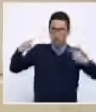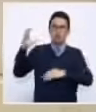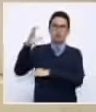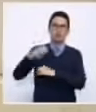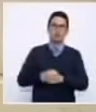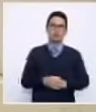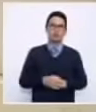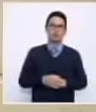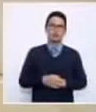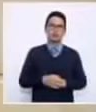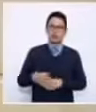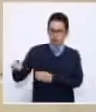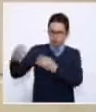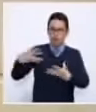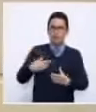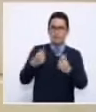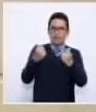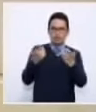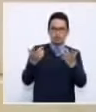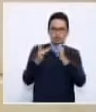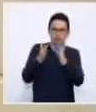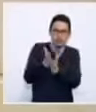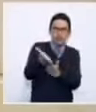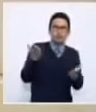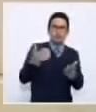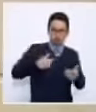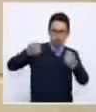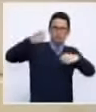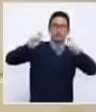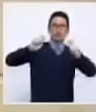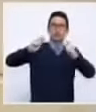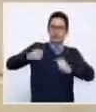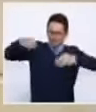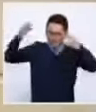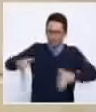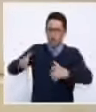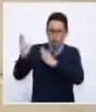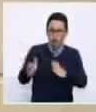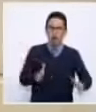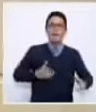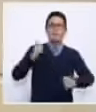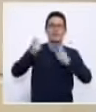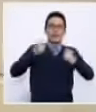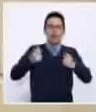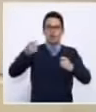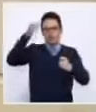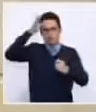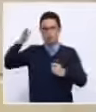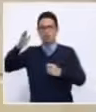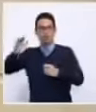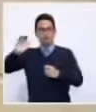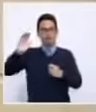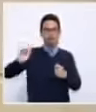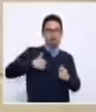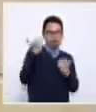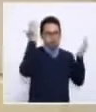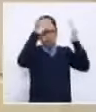colombiano. Garantícenos un precio de sustentación cuando yo salgo a vender. Garantícenme una organización de un mercado donde no nos usurpen en una